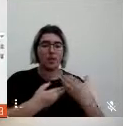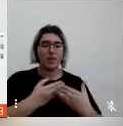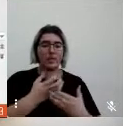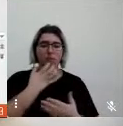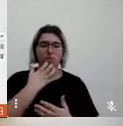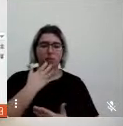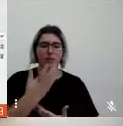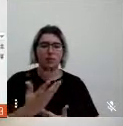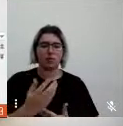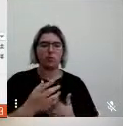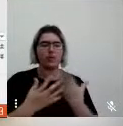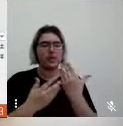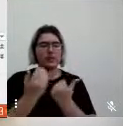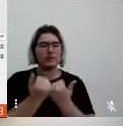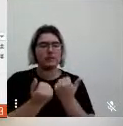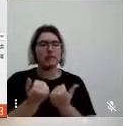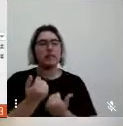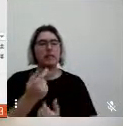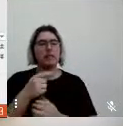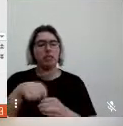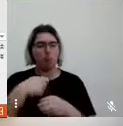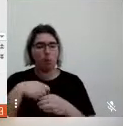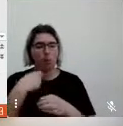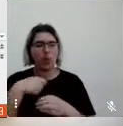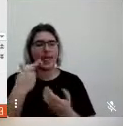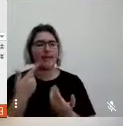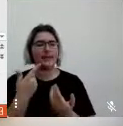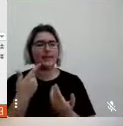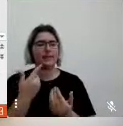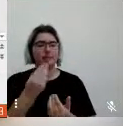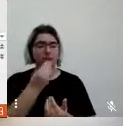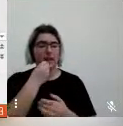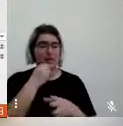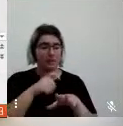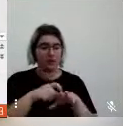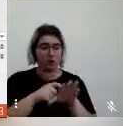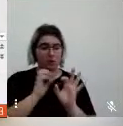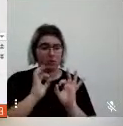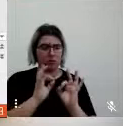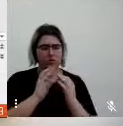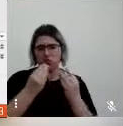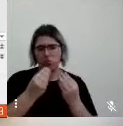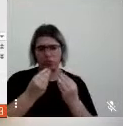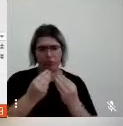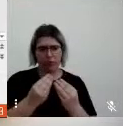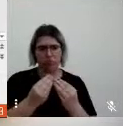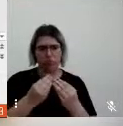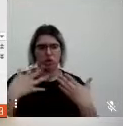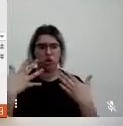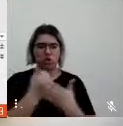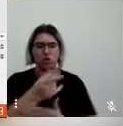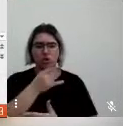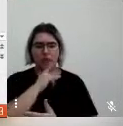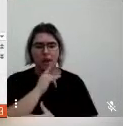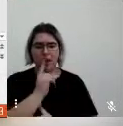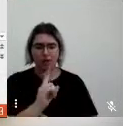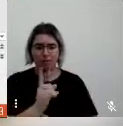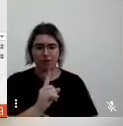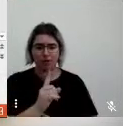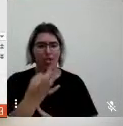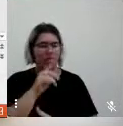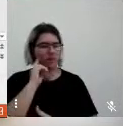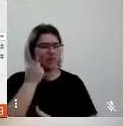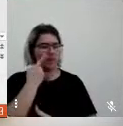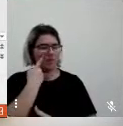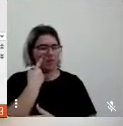leche, los yogures, ¿vale? Este tipo de alimentos son buenos procesados, no todos los procesados son malos, pero hay que saber identificar cuáles sí